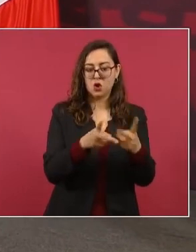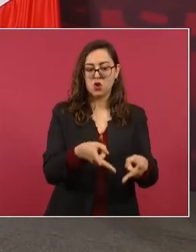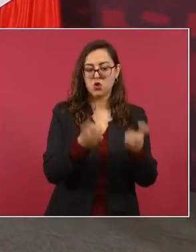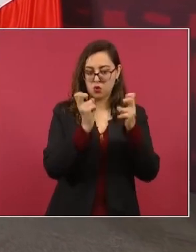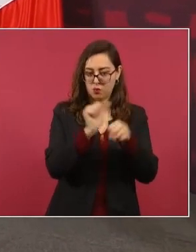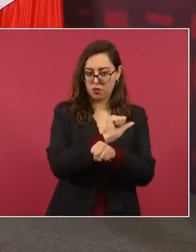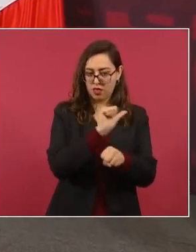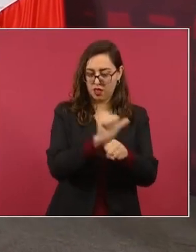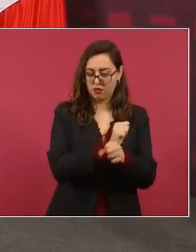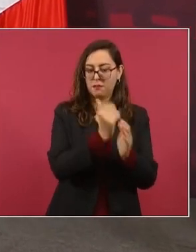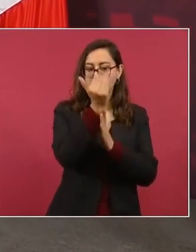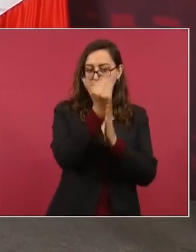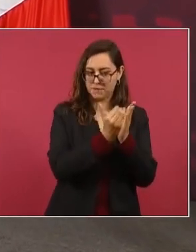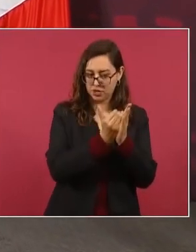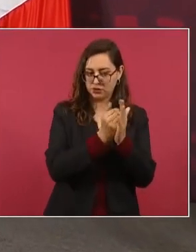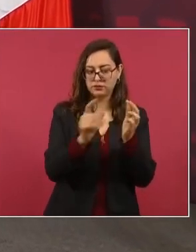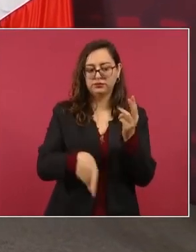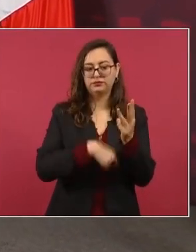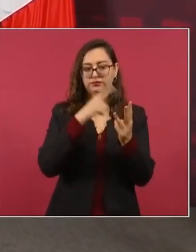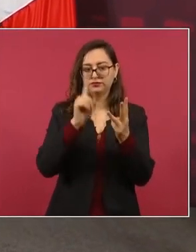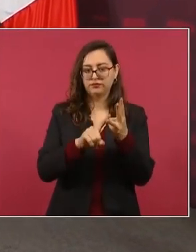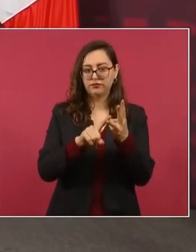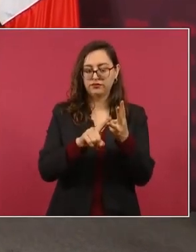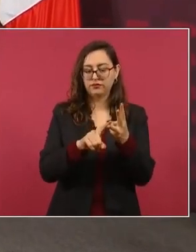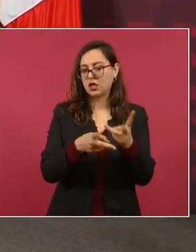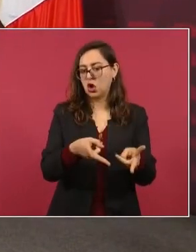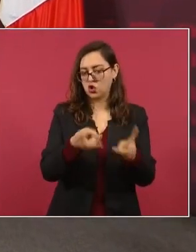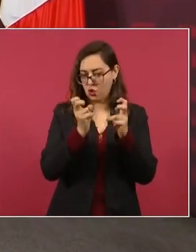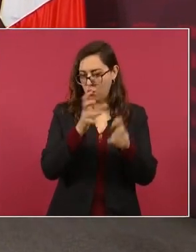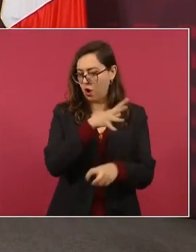de vehículos, va a la baja robo,